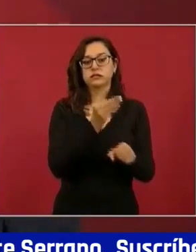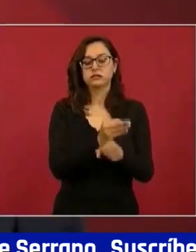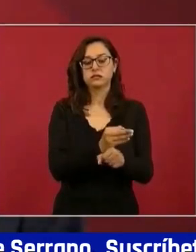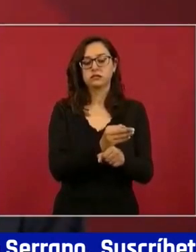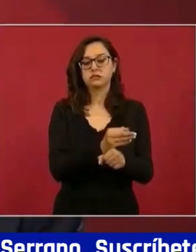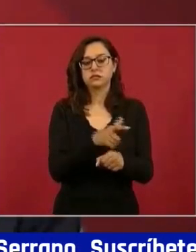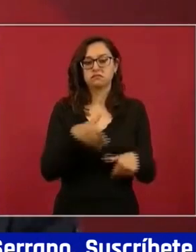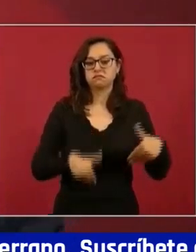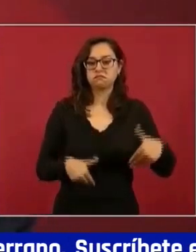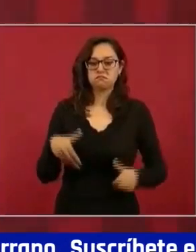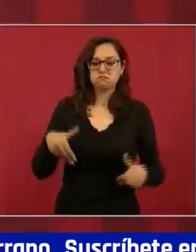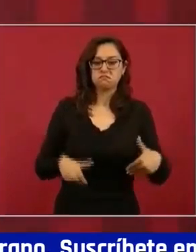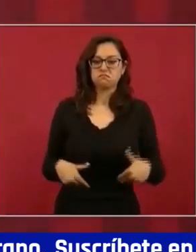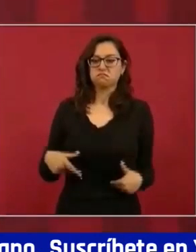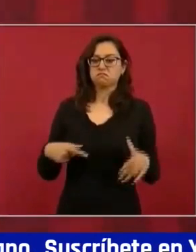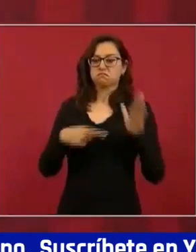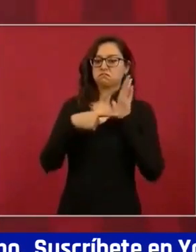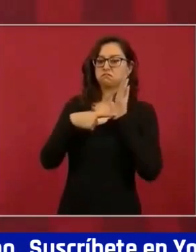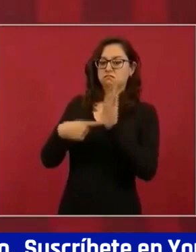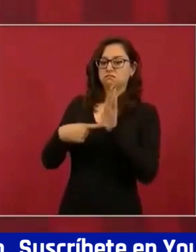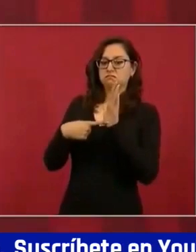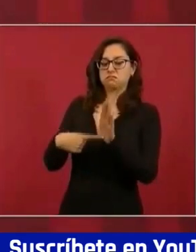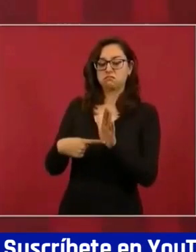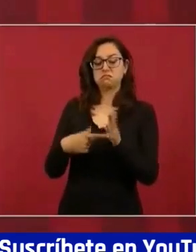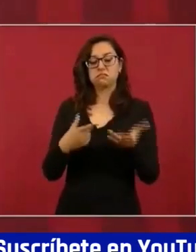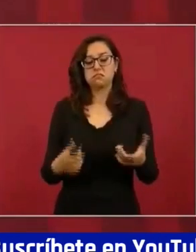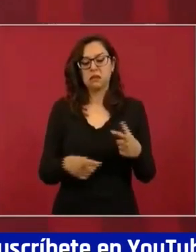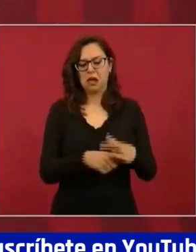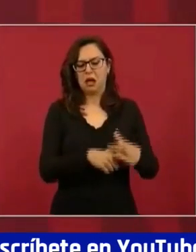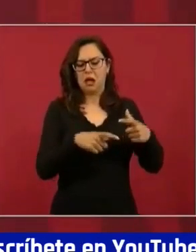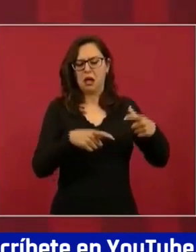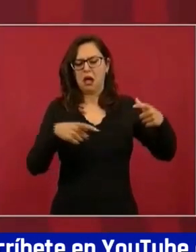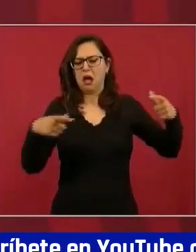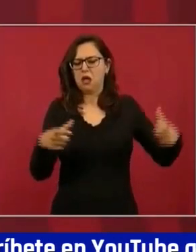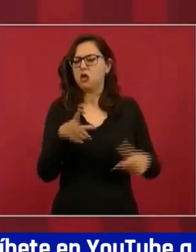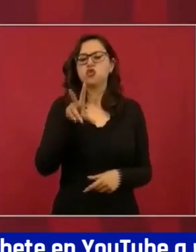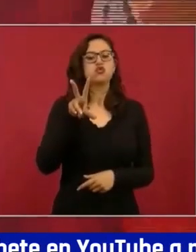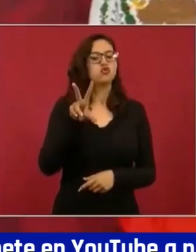manifestándose, no está creciendo, pero